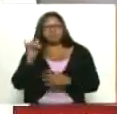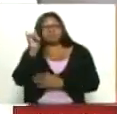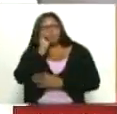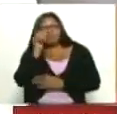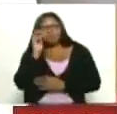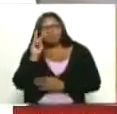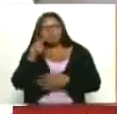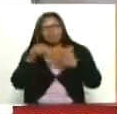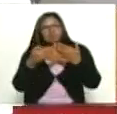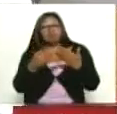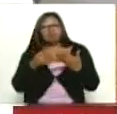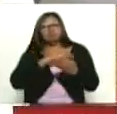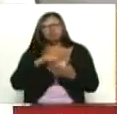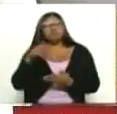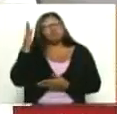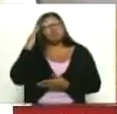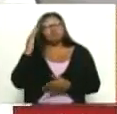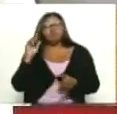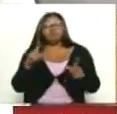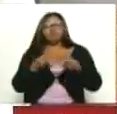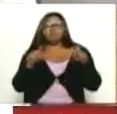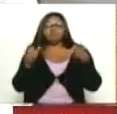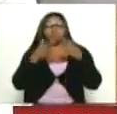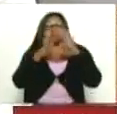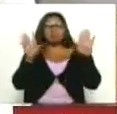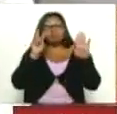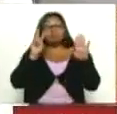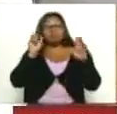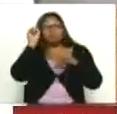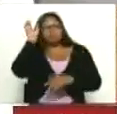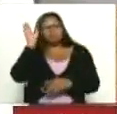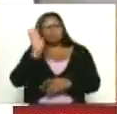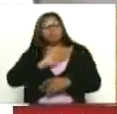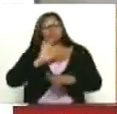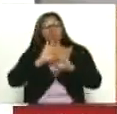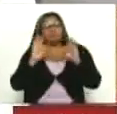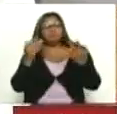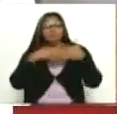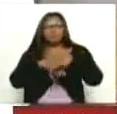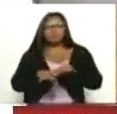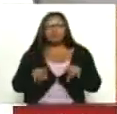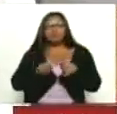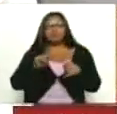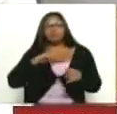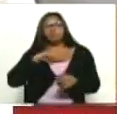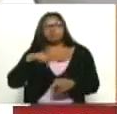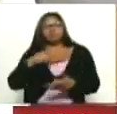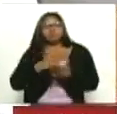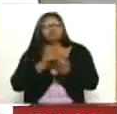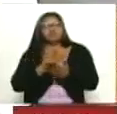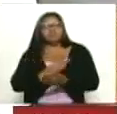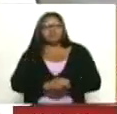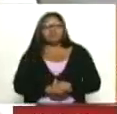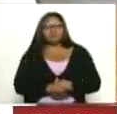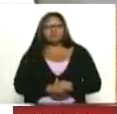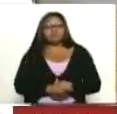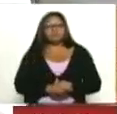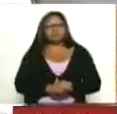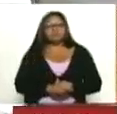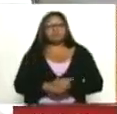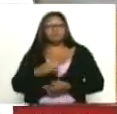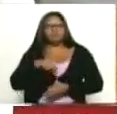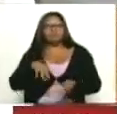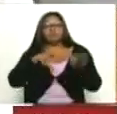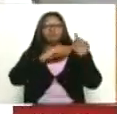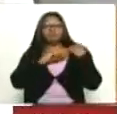el telón, sabes que el teatro es una, es una creación que involucra siempre un equipo de tramoyistas, de responsables